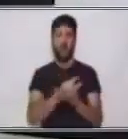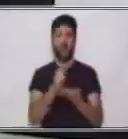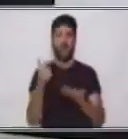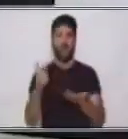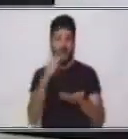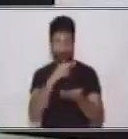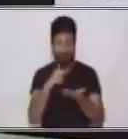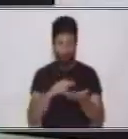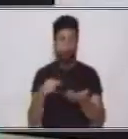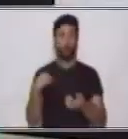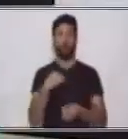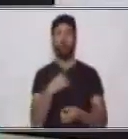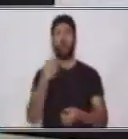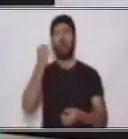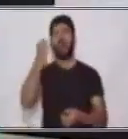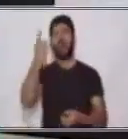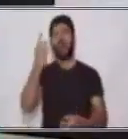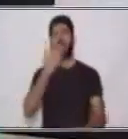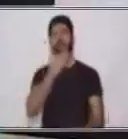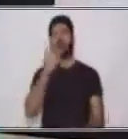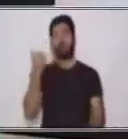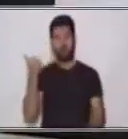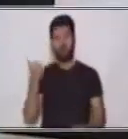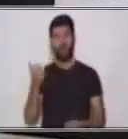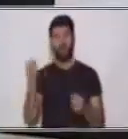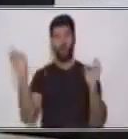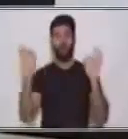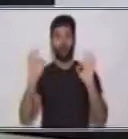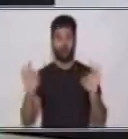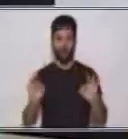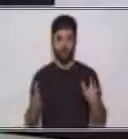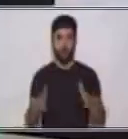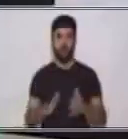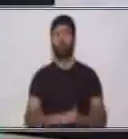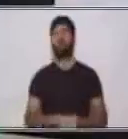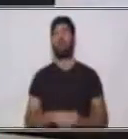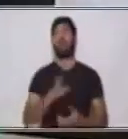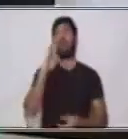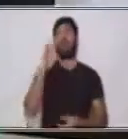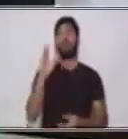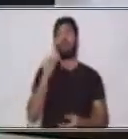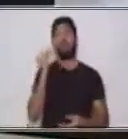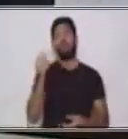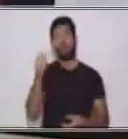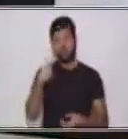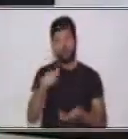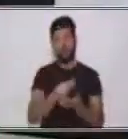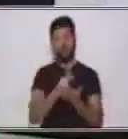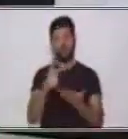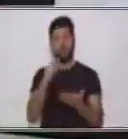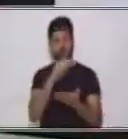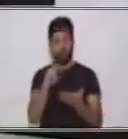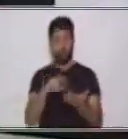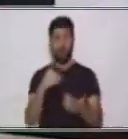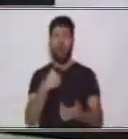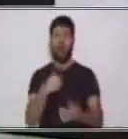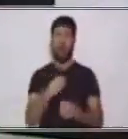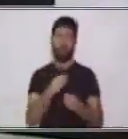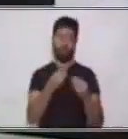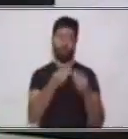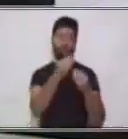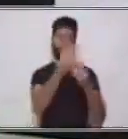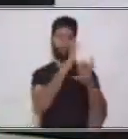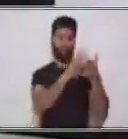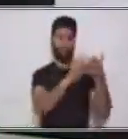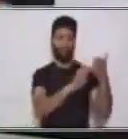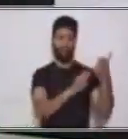entendernos y también podemos entender a las demás personas. ¿Por qué? Porque dentro de la lectura existe infinidad de textos que pueden